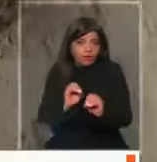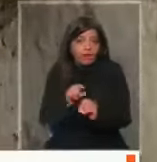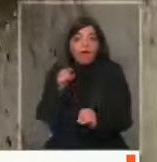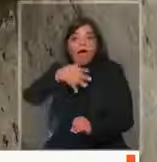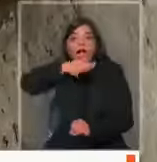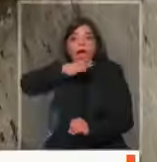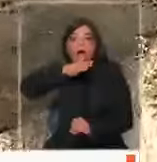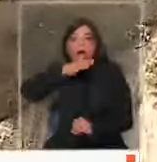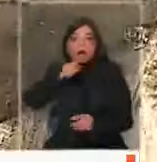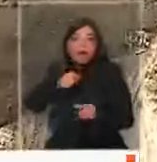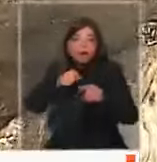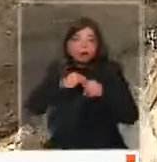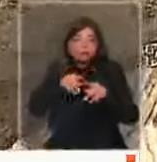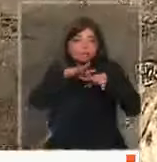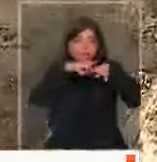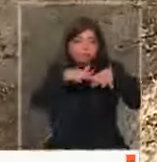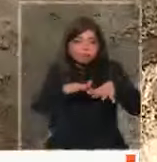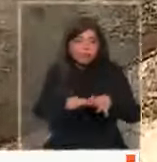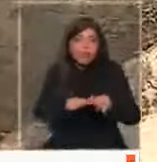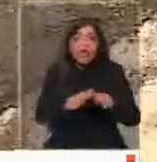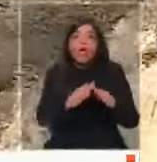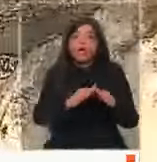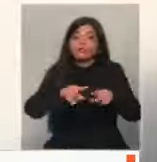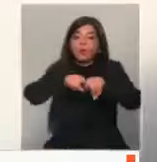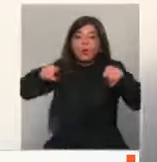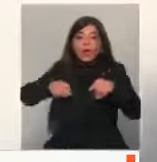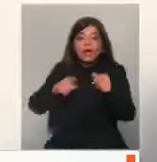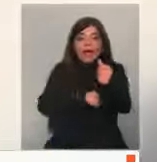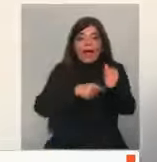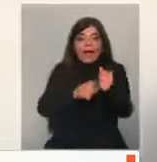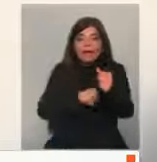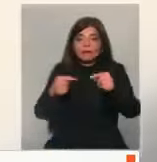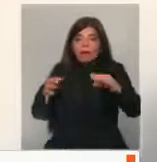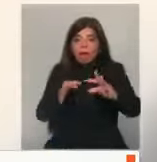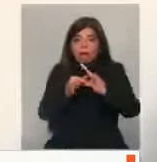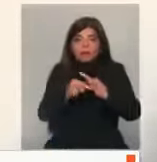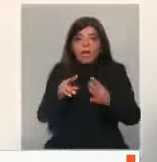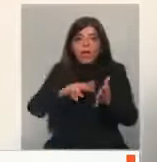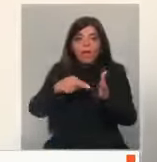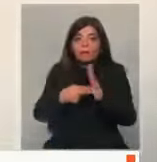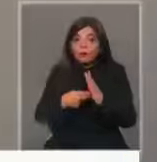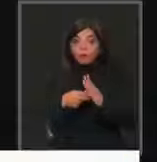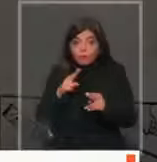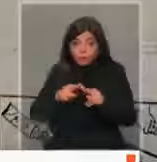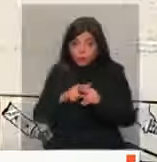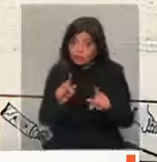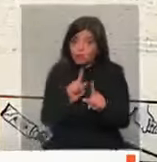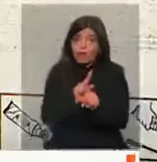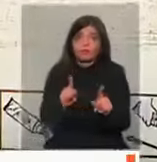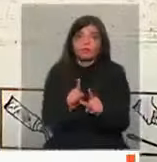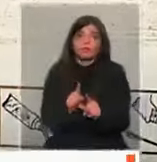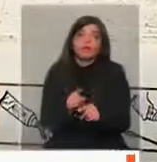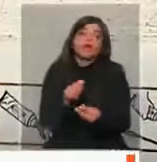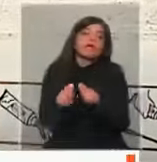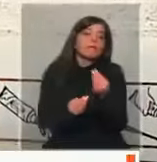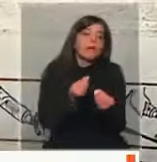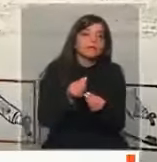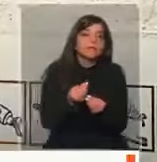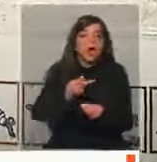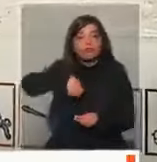se precipitaba incluso desde una caja del sistema eléctrico. El problema aún no se resuelve. Sí, lo que nos sucedió es que